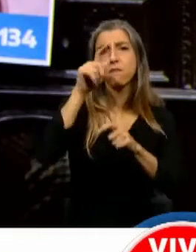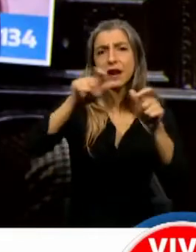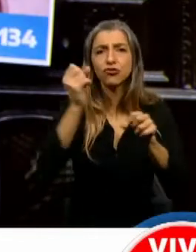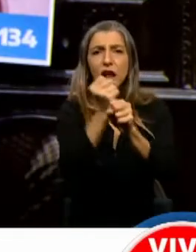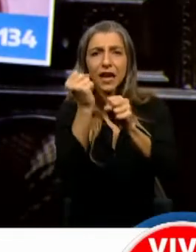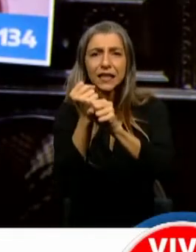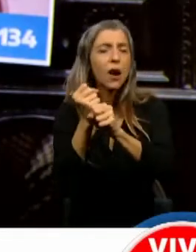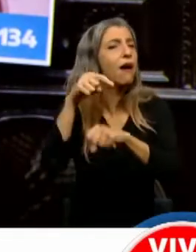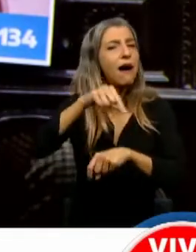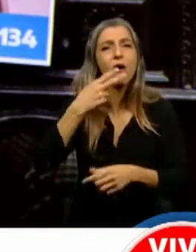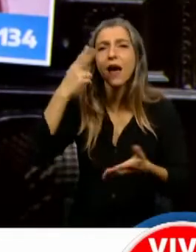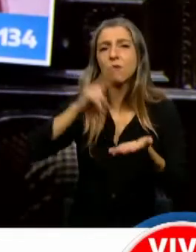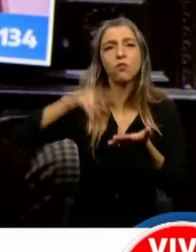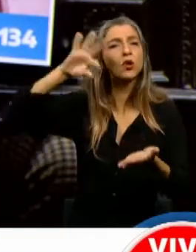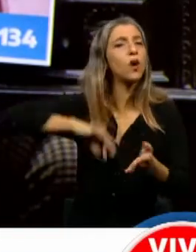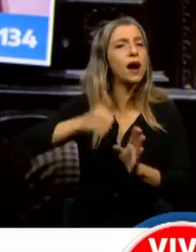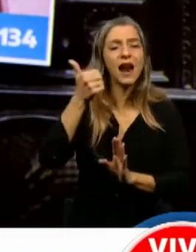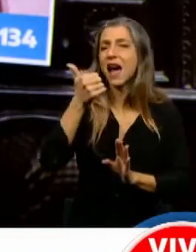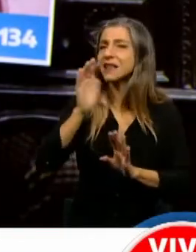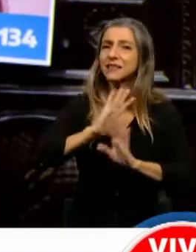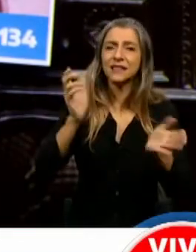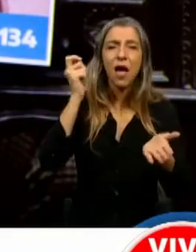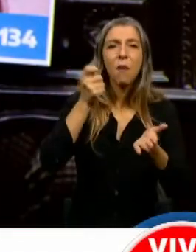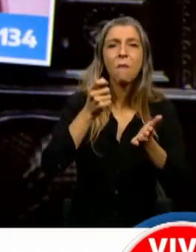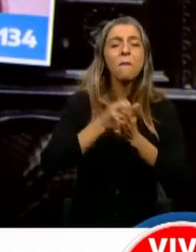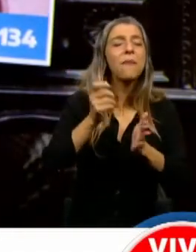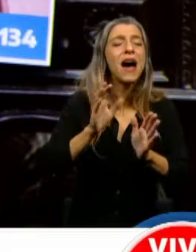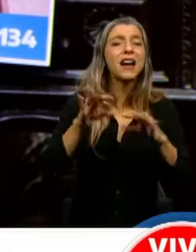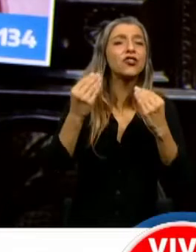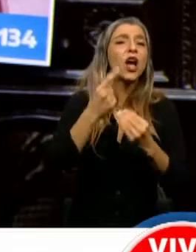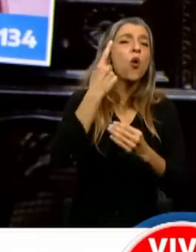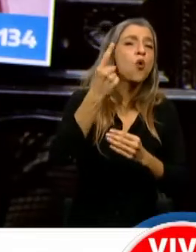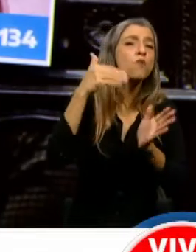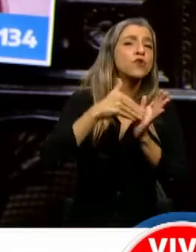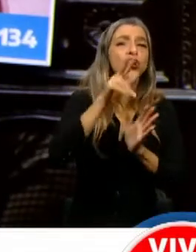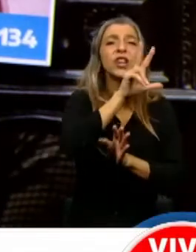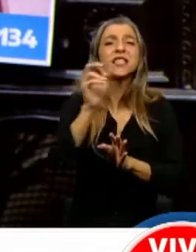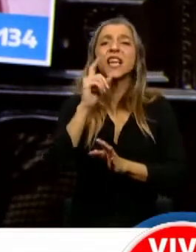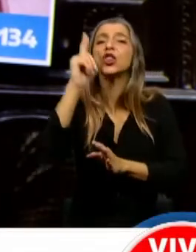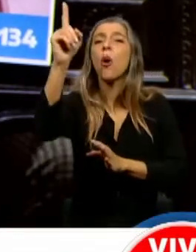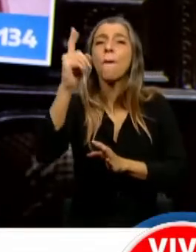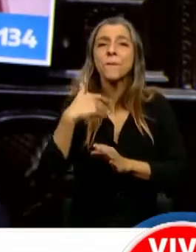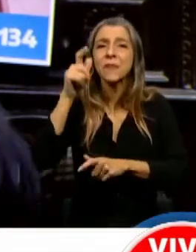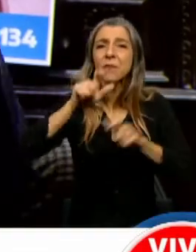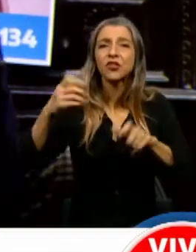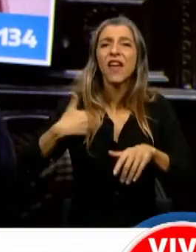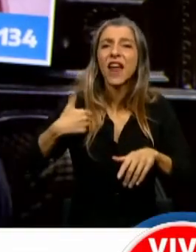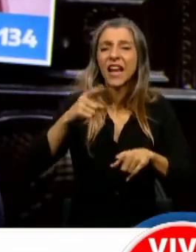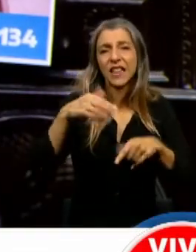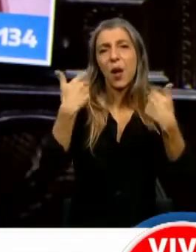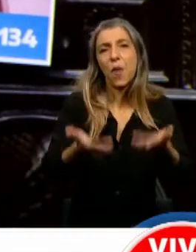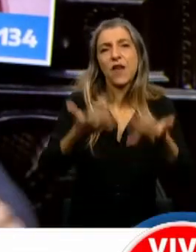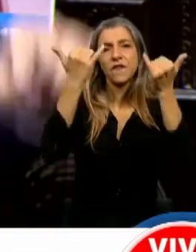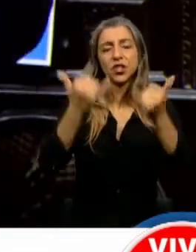se aplicó en el mes de junio. Ya 1.300.000 argentinos recibieron un beneficio de mayor